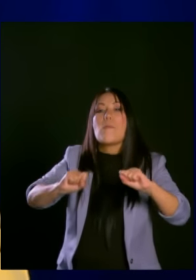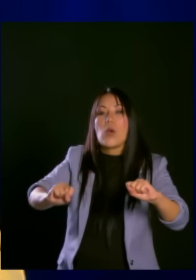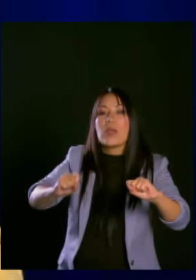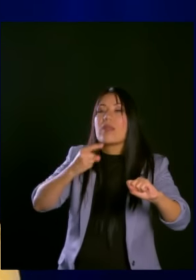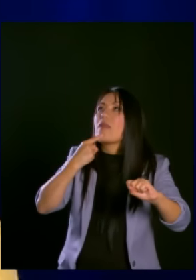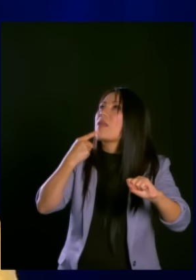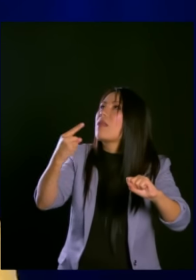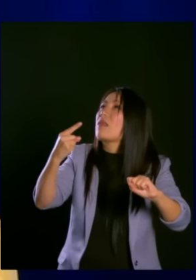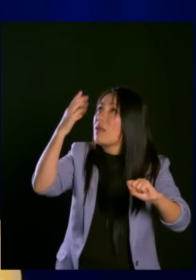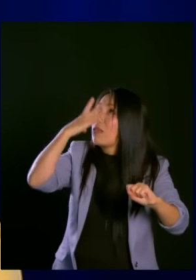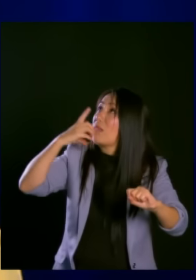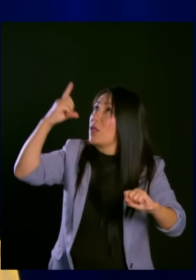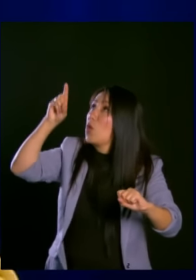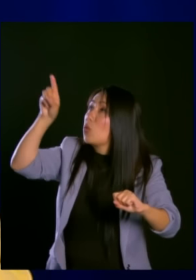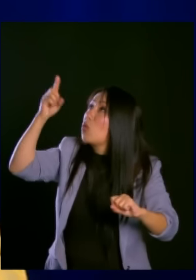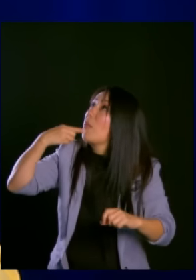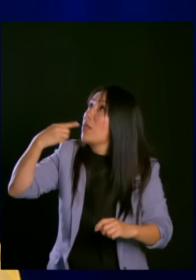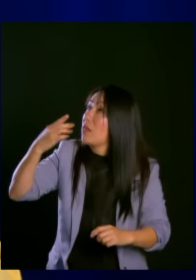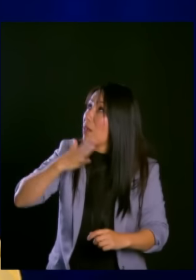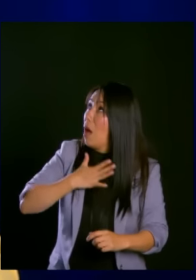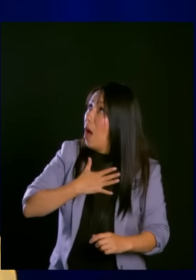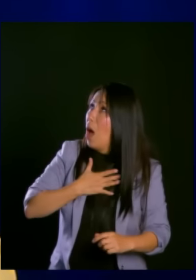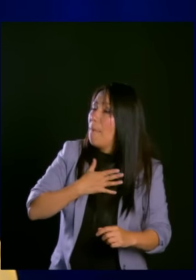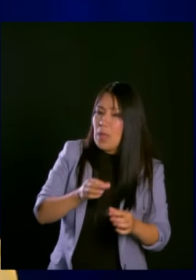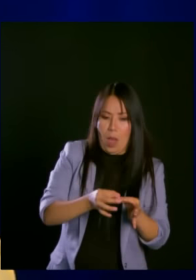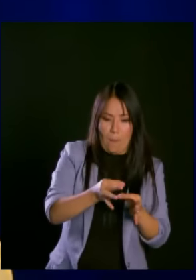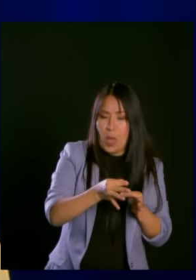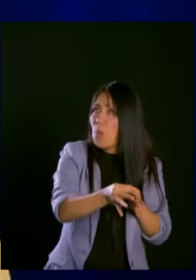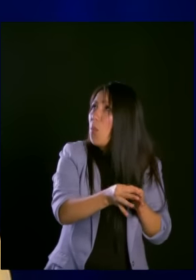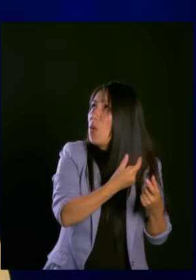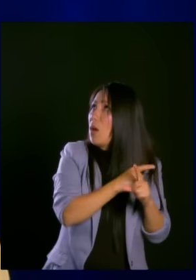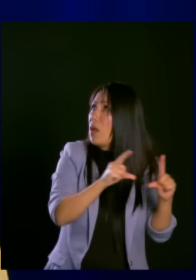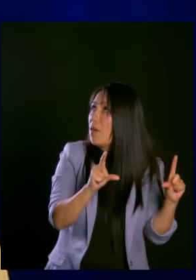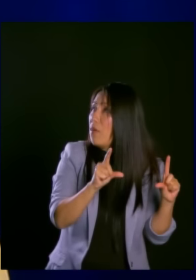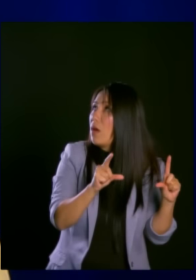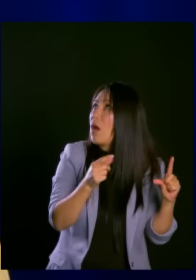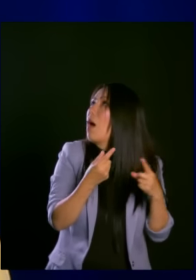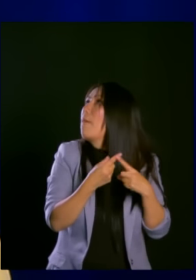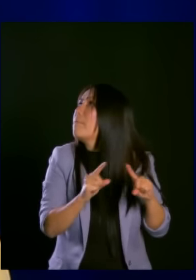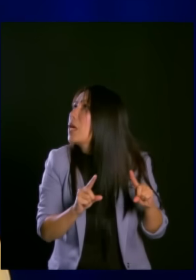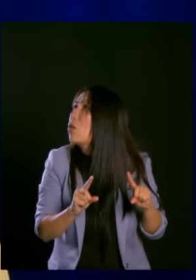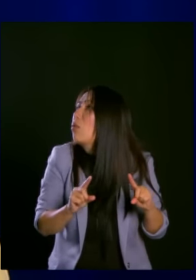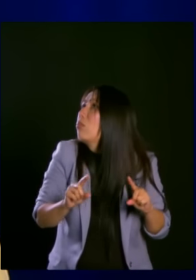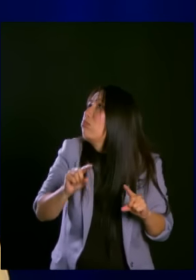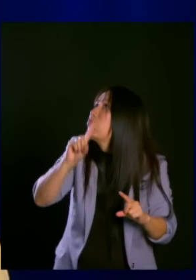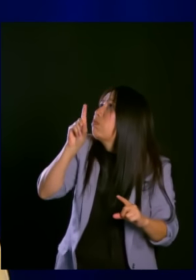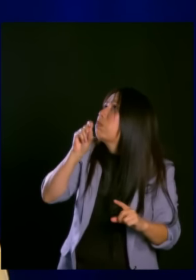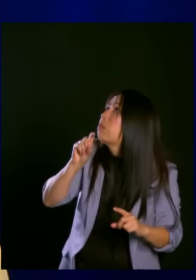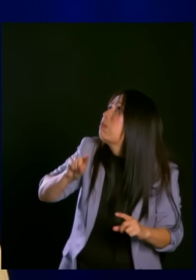pueblo, y tú no me has declarado a quién enviarás conmigo.